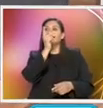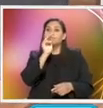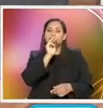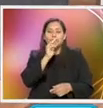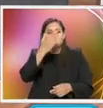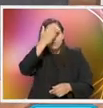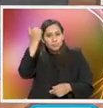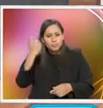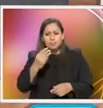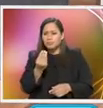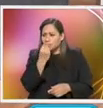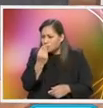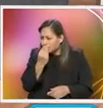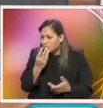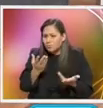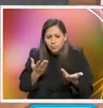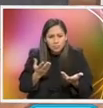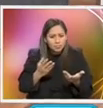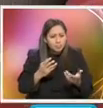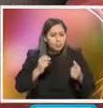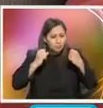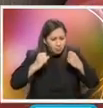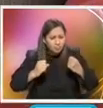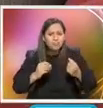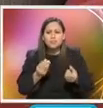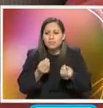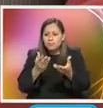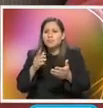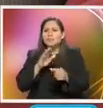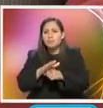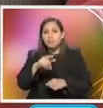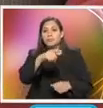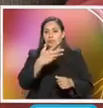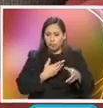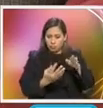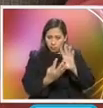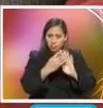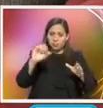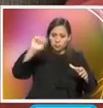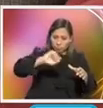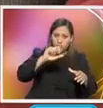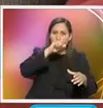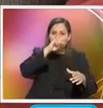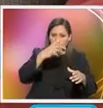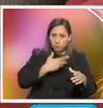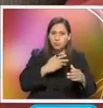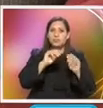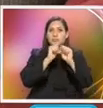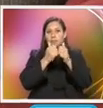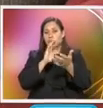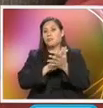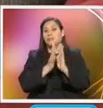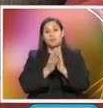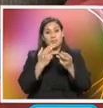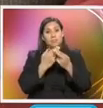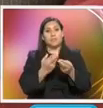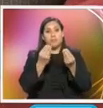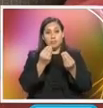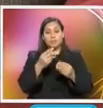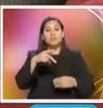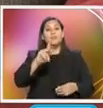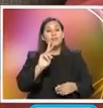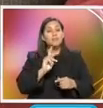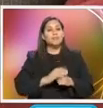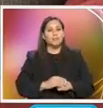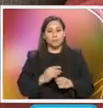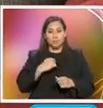no saben qué alimentos son los que en realidad nutren. Hay mucho cereal, hay mucho pan, mucha tortilla. Sin embargo,